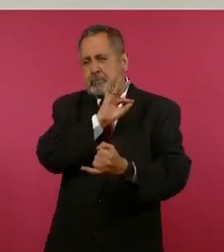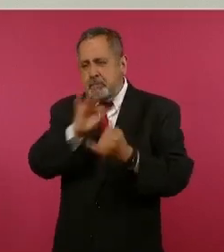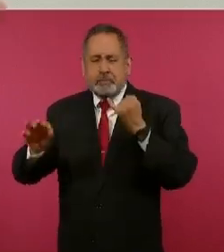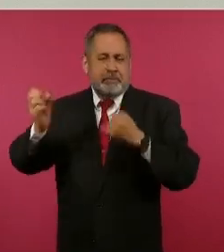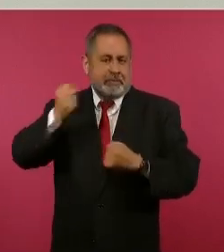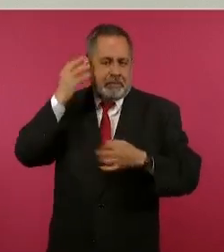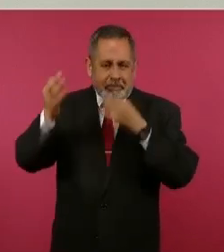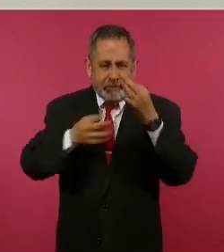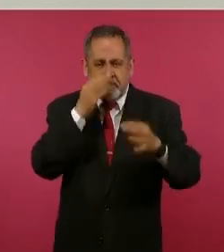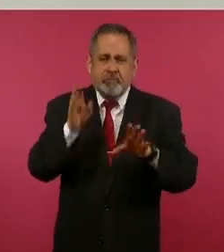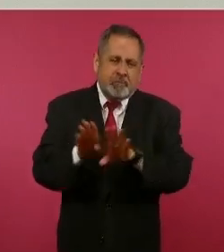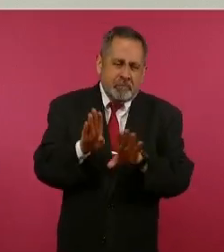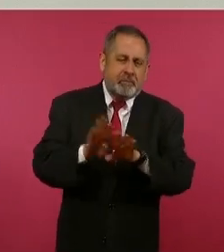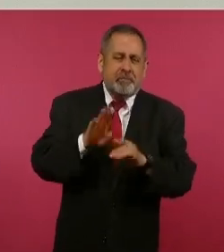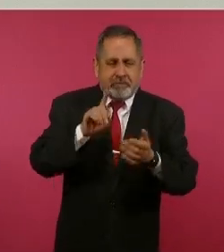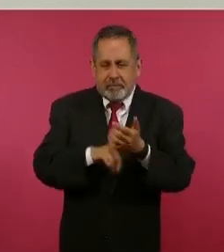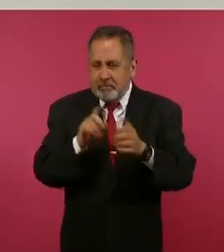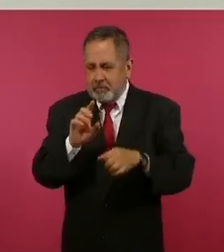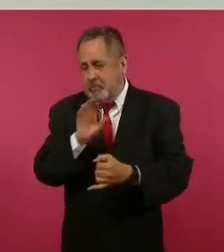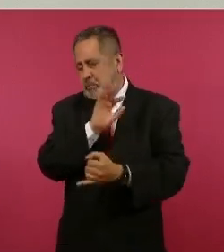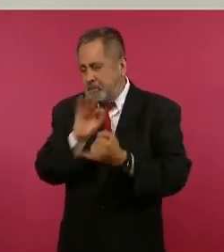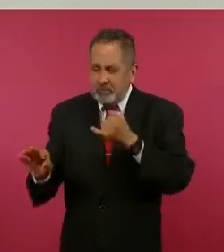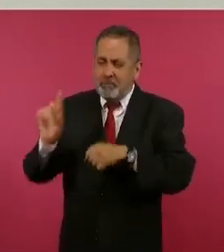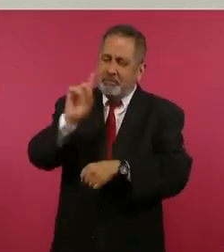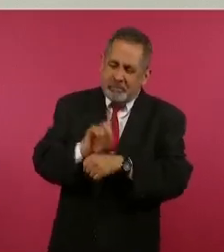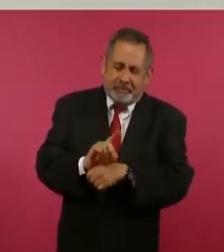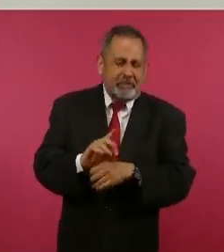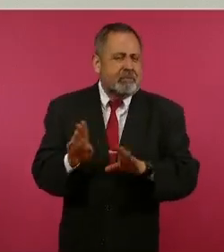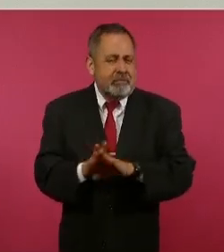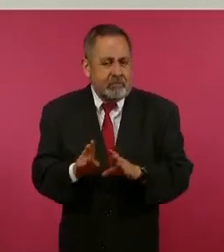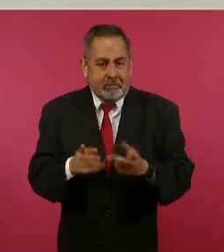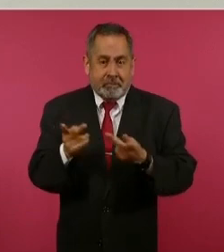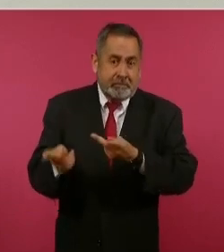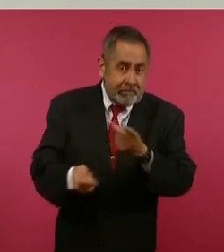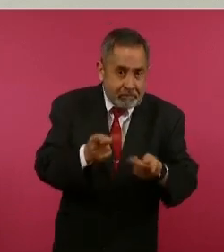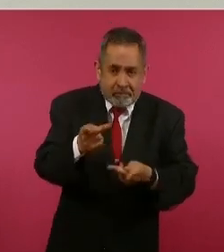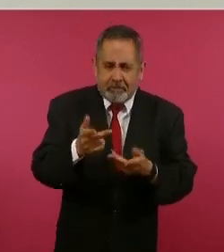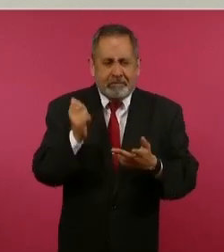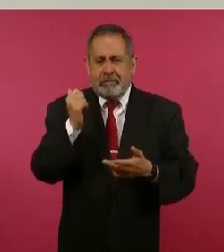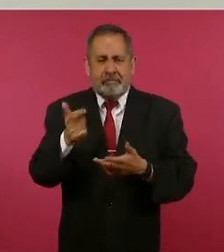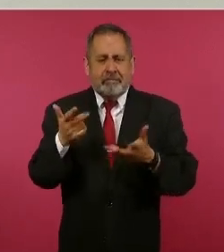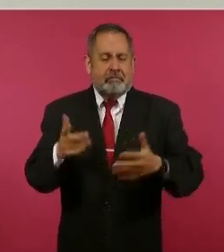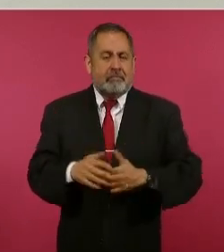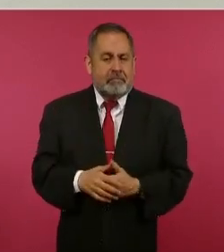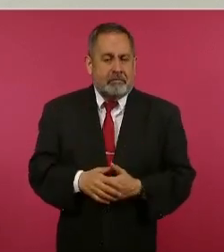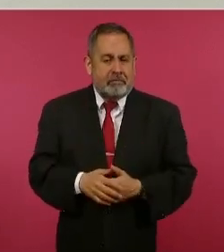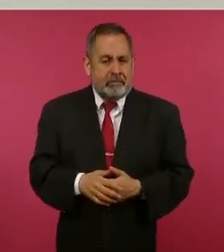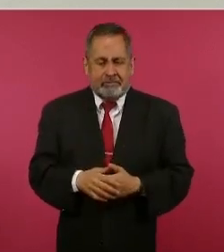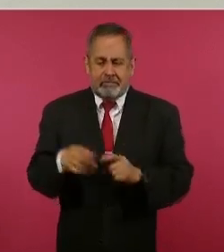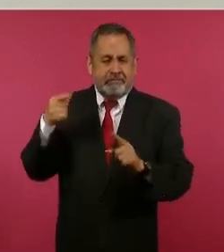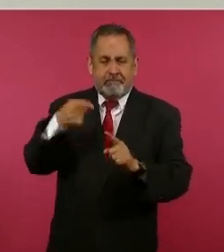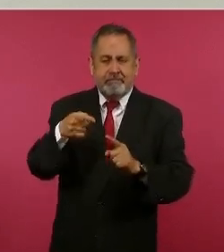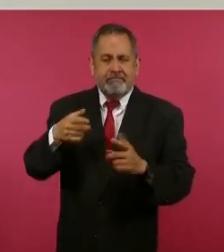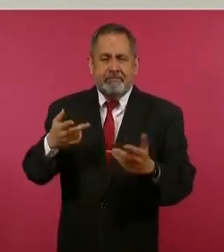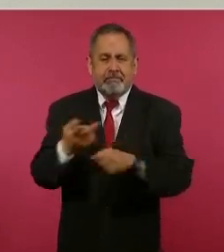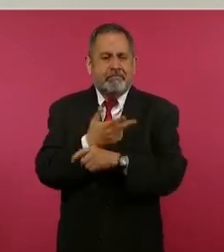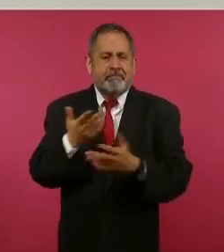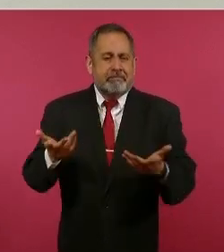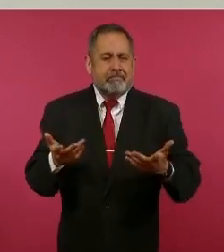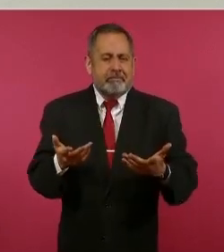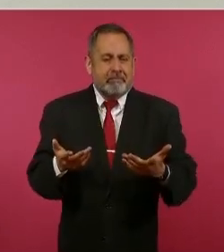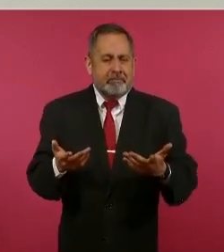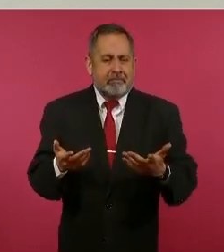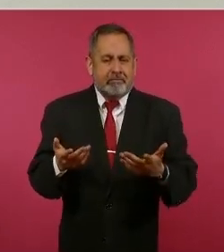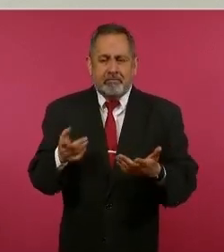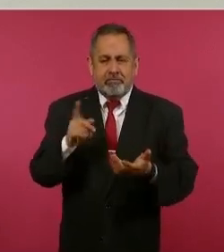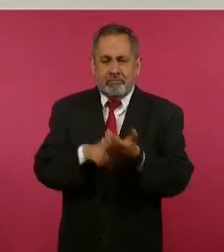conferencia de prensa, cómo va a ser este último día de su gobierno, si va a haber preguntas incluso, y de manera muy puntual, ¿qué va a pasar con